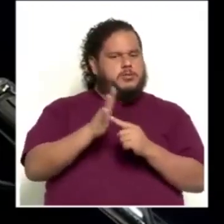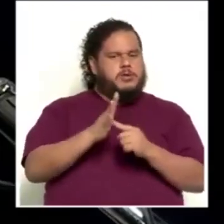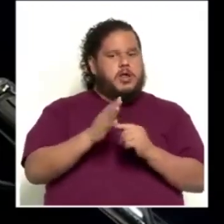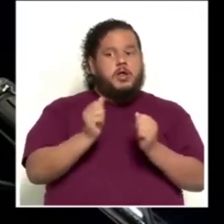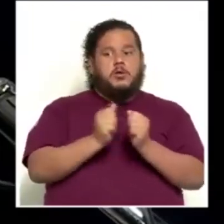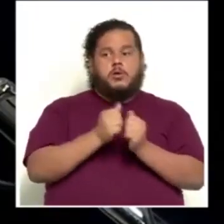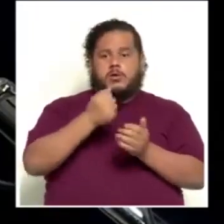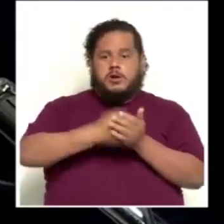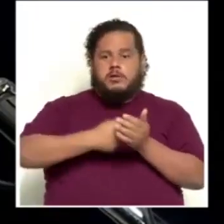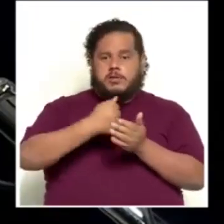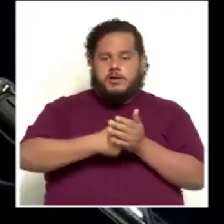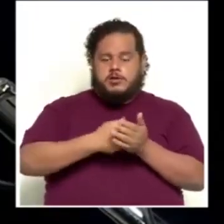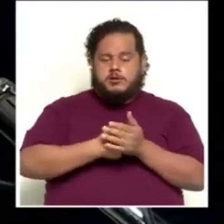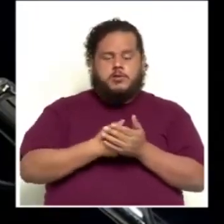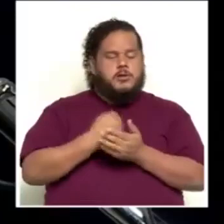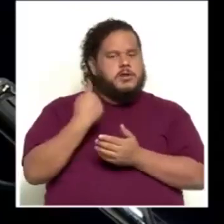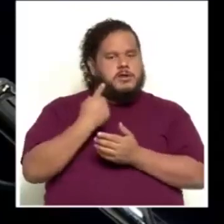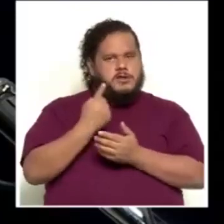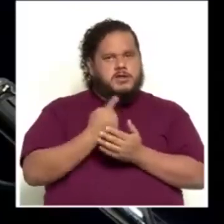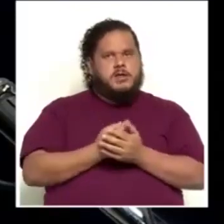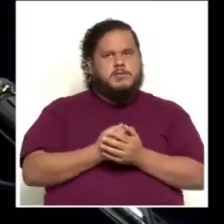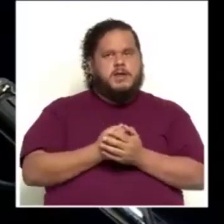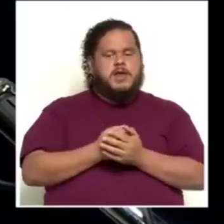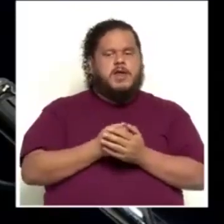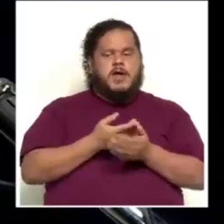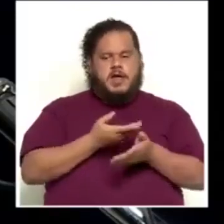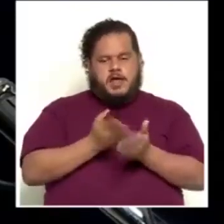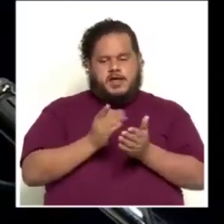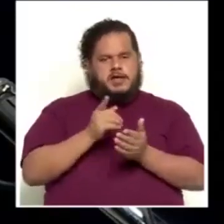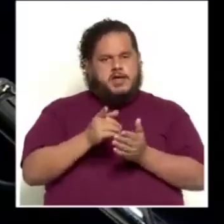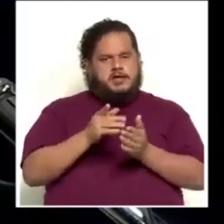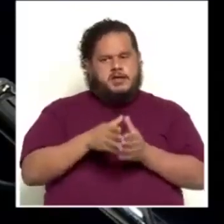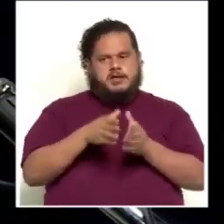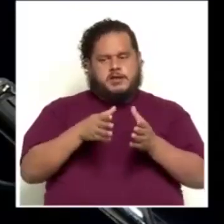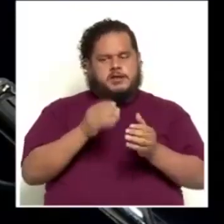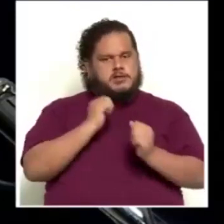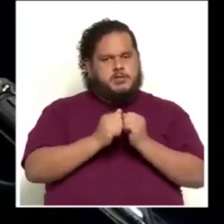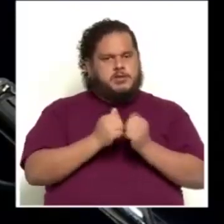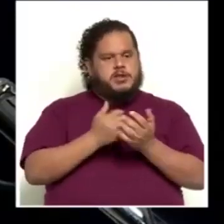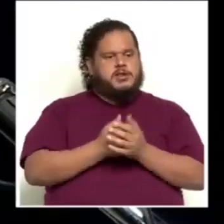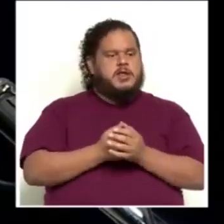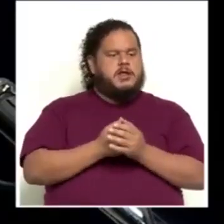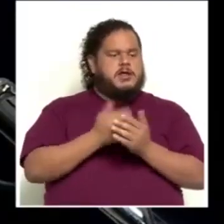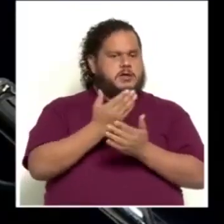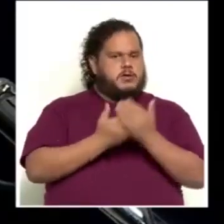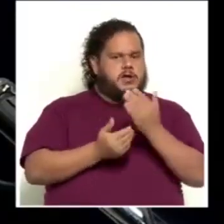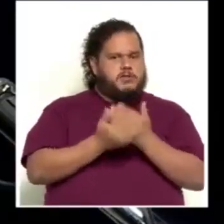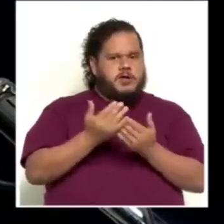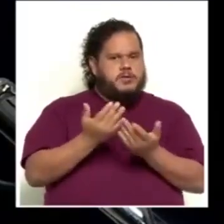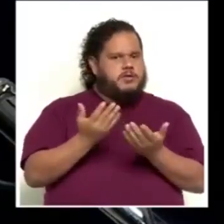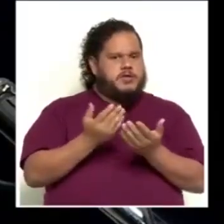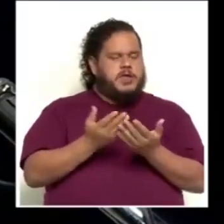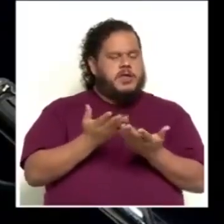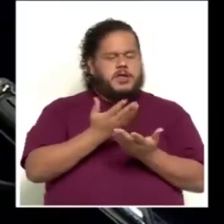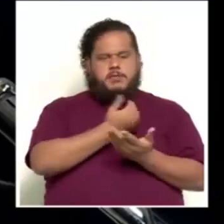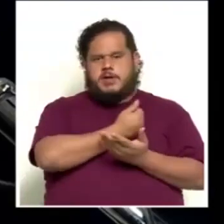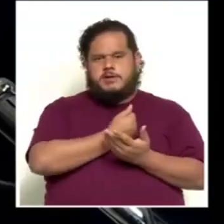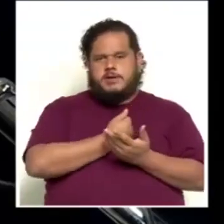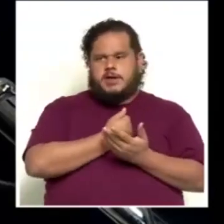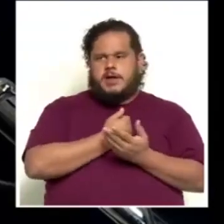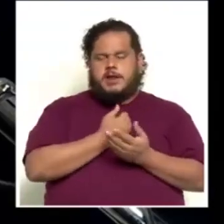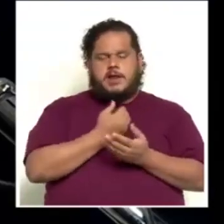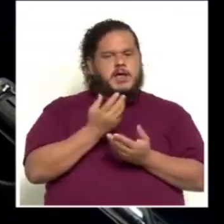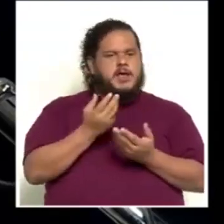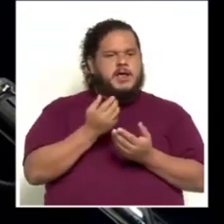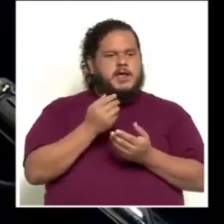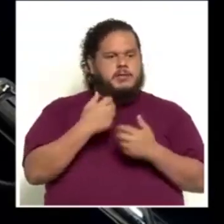apelación supuesta siempre a esas grandes mayorías y con la espada en la mano dispuesta a vengar el daño que se ha producido